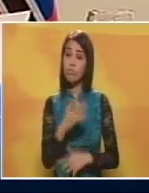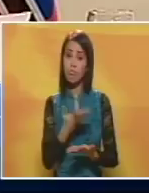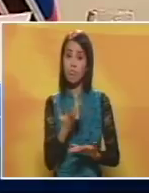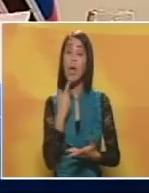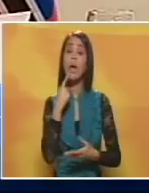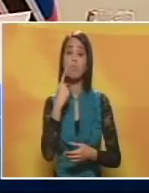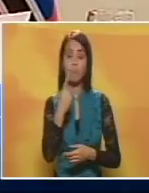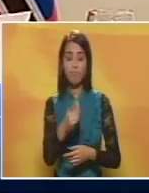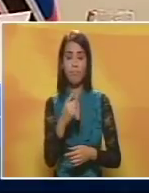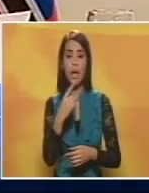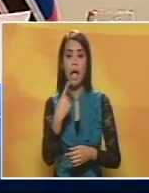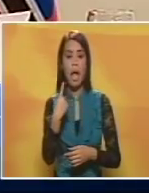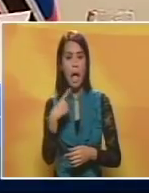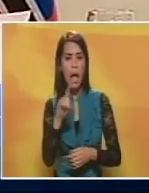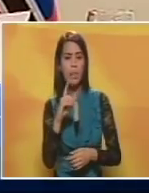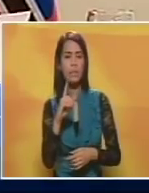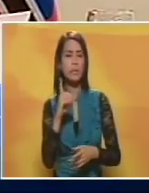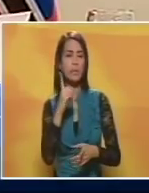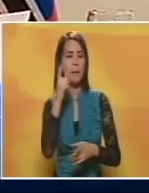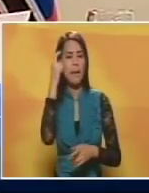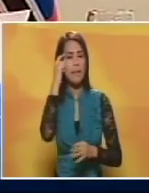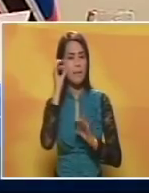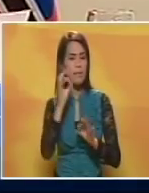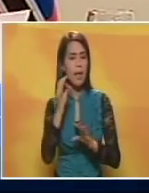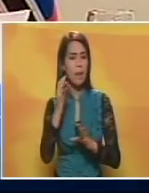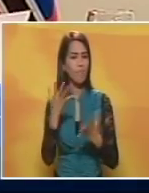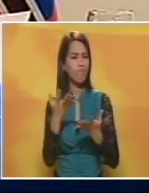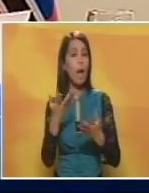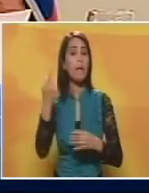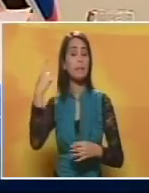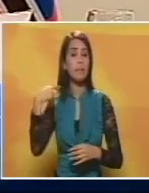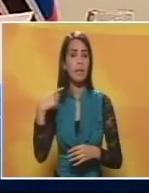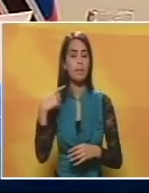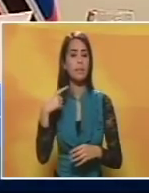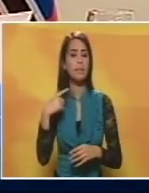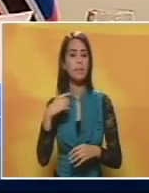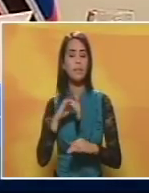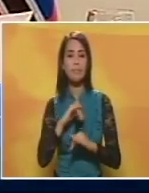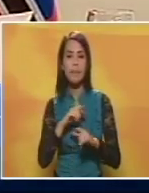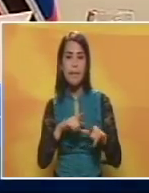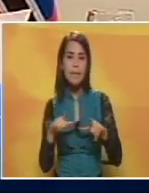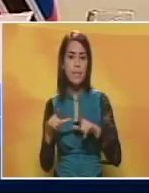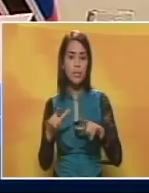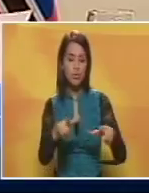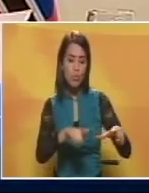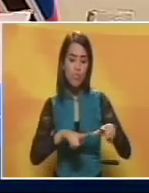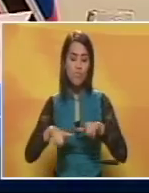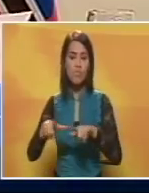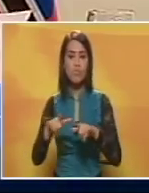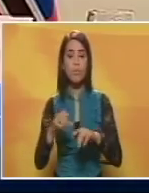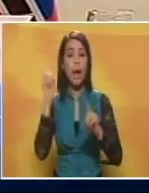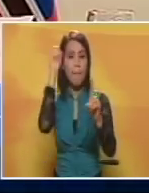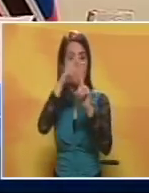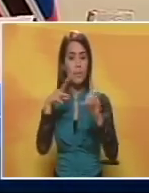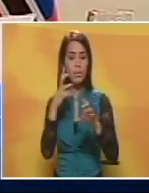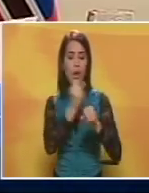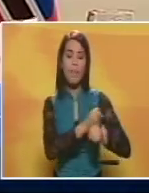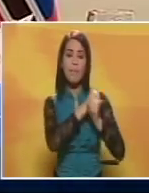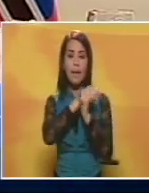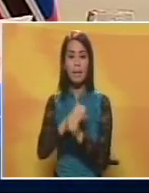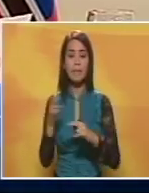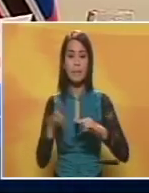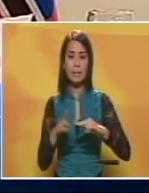que tenemos para el día de ayer, ya teníamos en las regiones Amazonas, Delta y